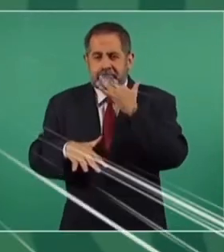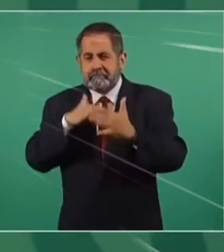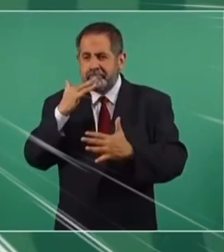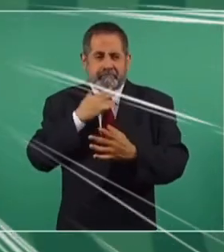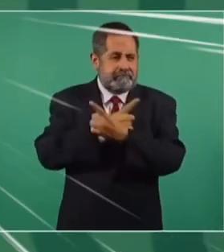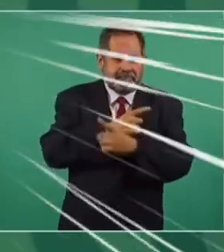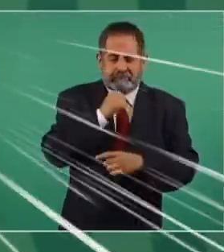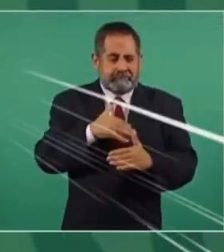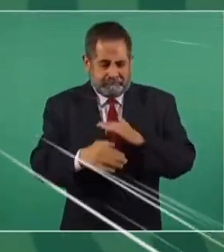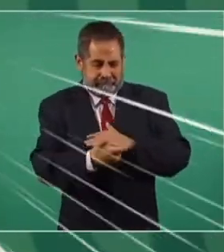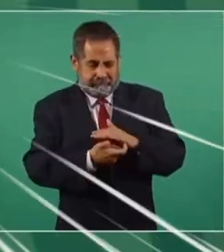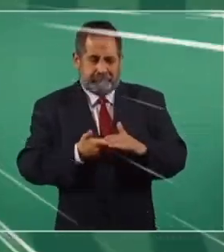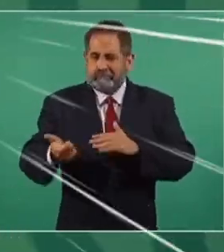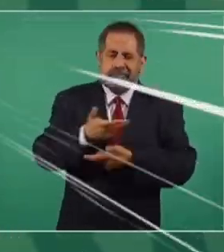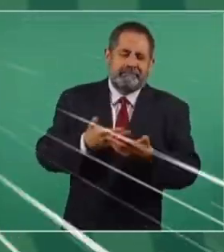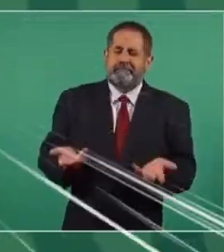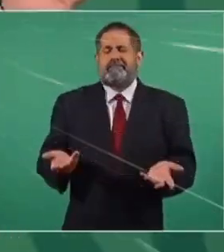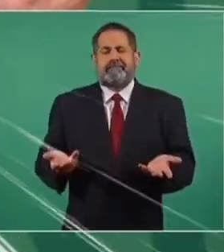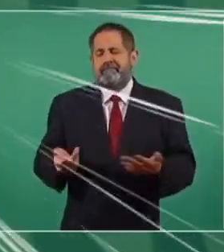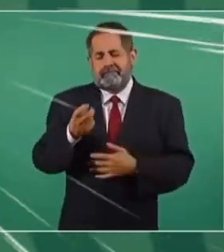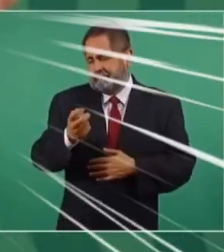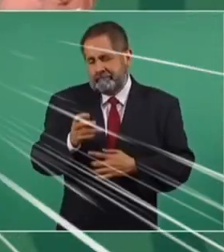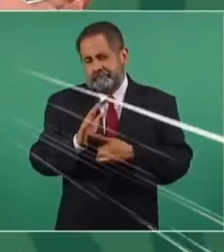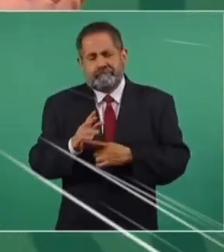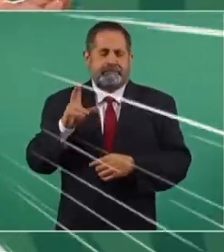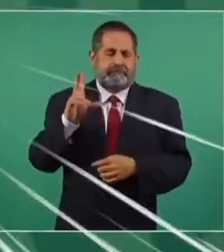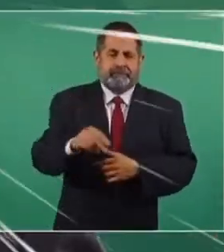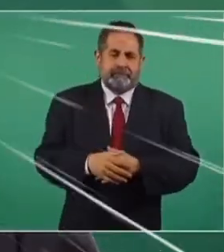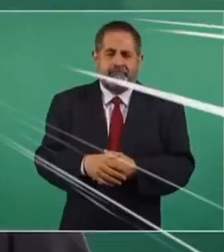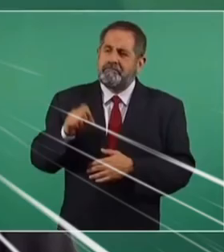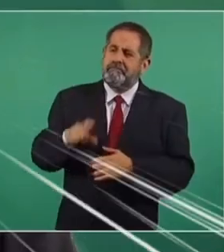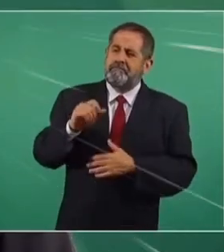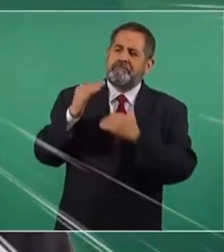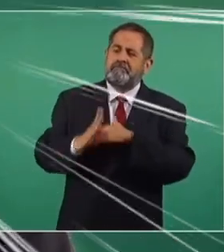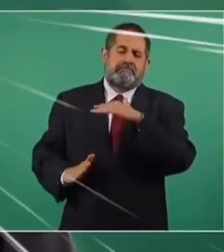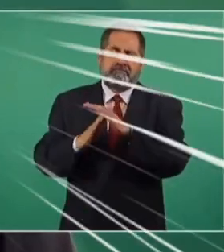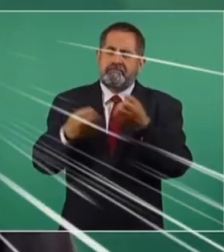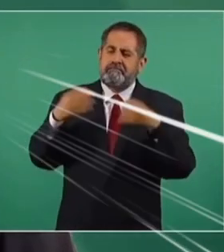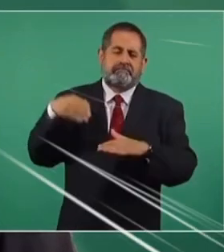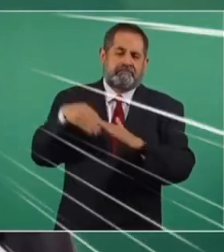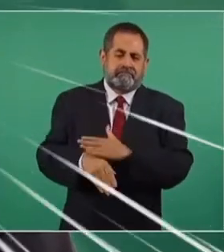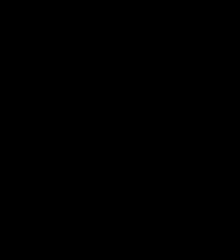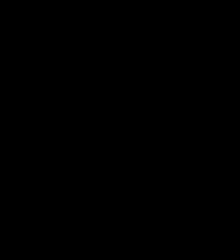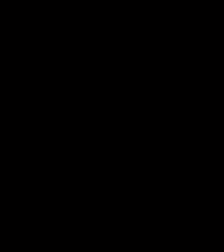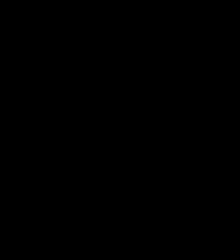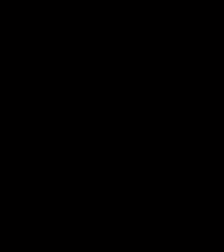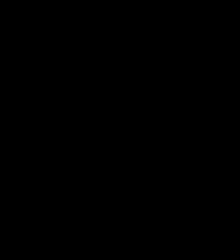de la corrupción, pues entonces no saldríamos adelante. Nunca.